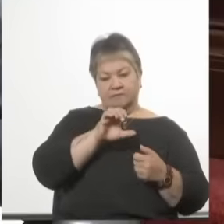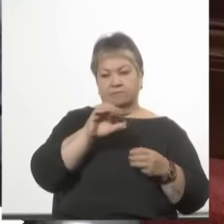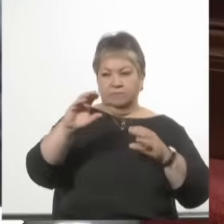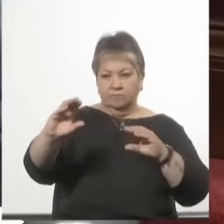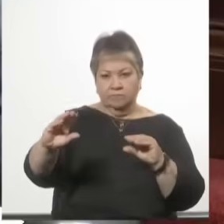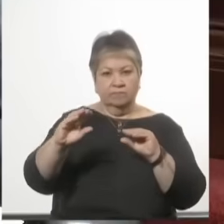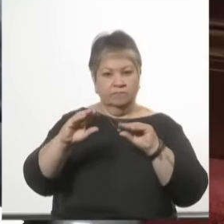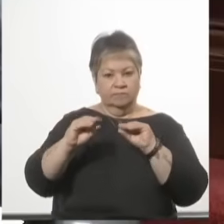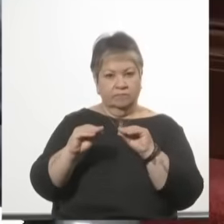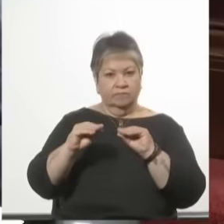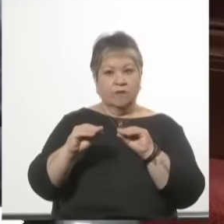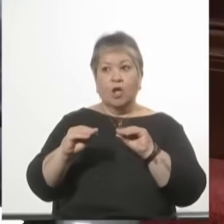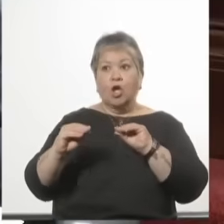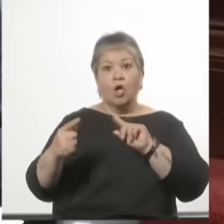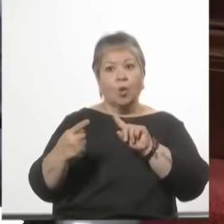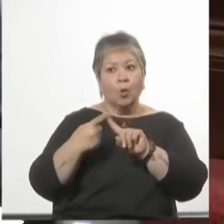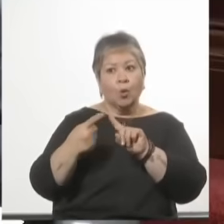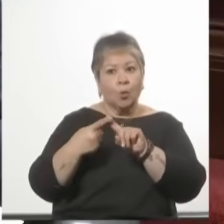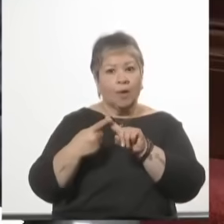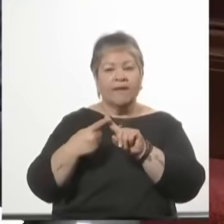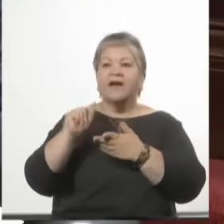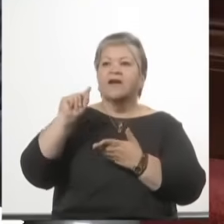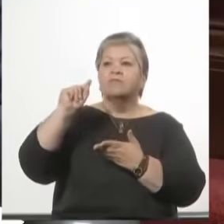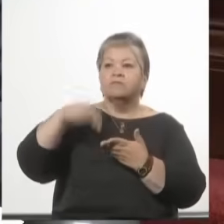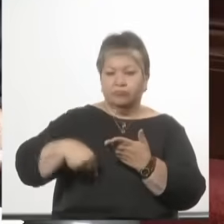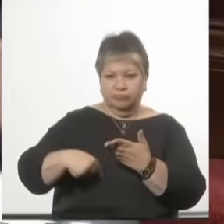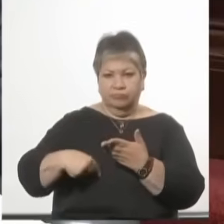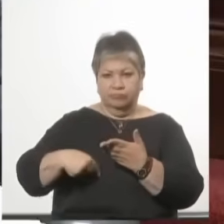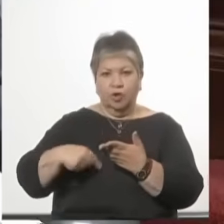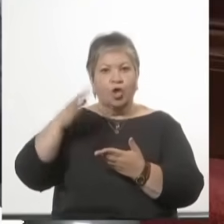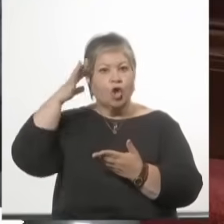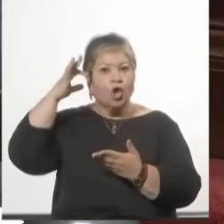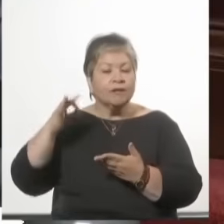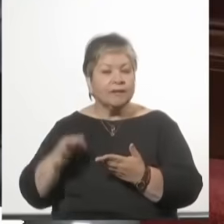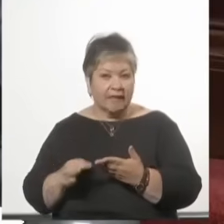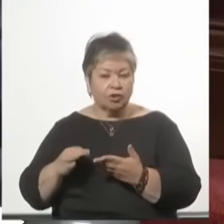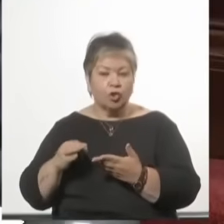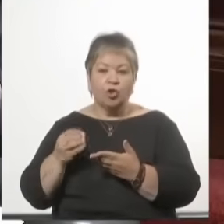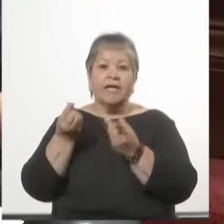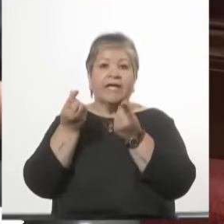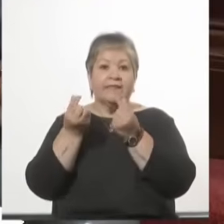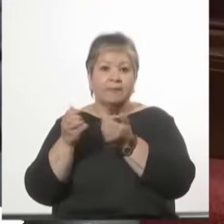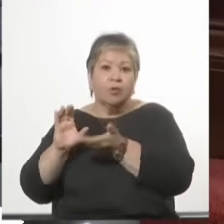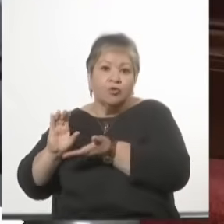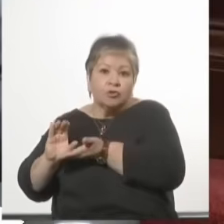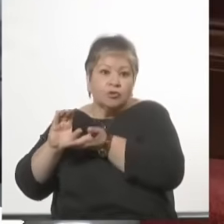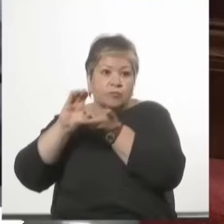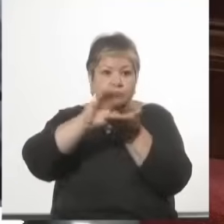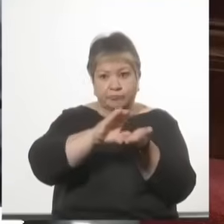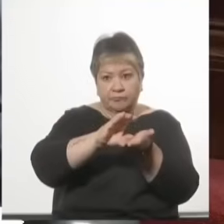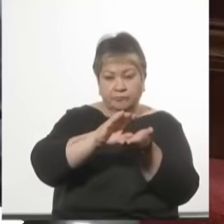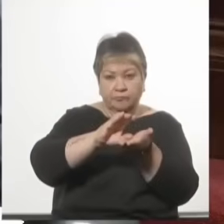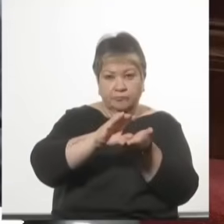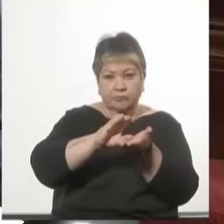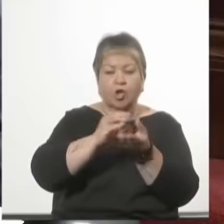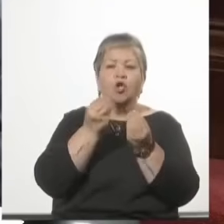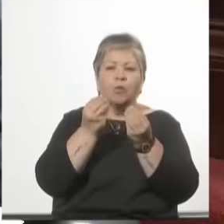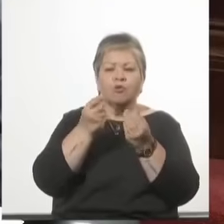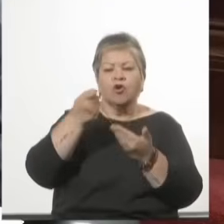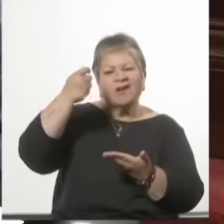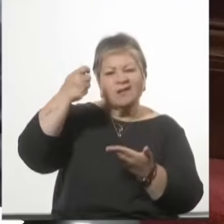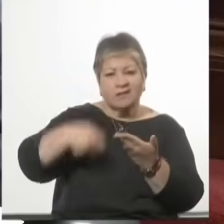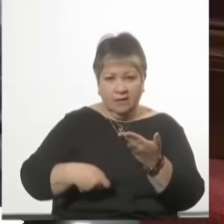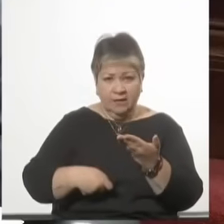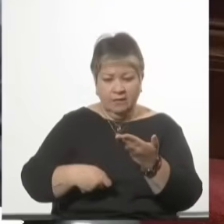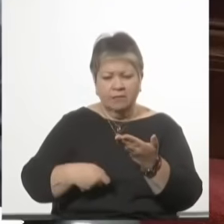el fiel cumplimiento del contrato mediante depósito y establece allí los medios de cómo hacer esa garantía y